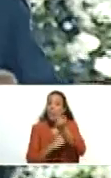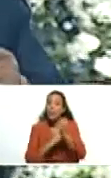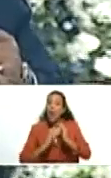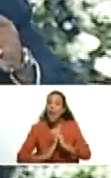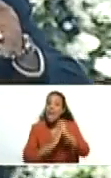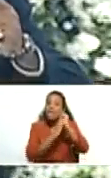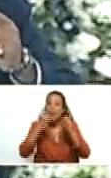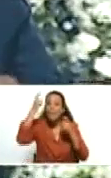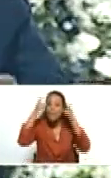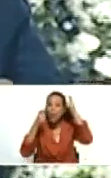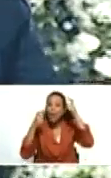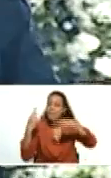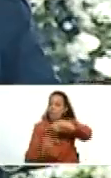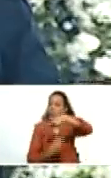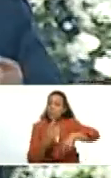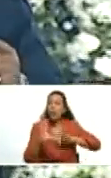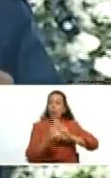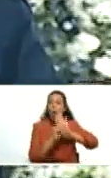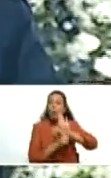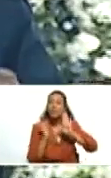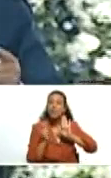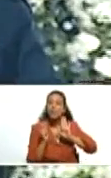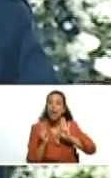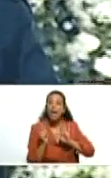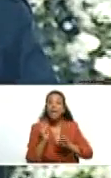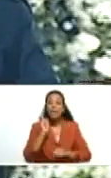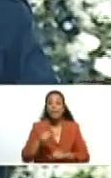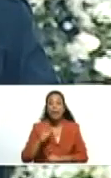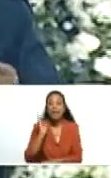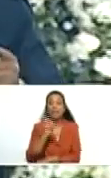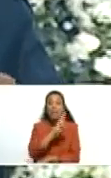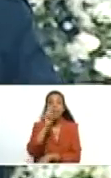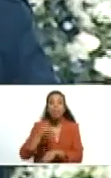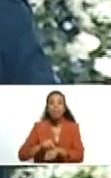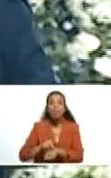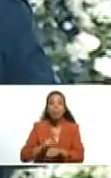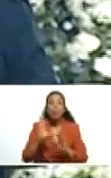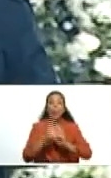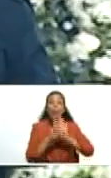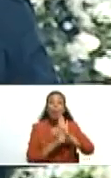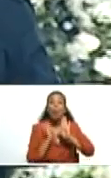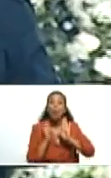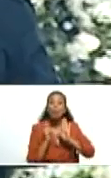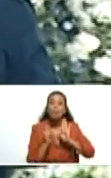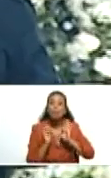del proceso popular constituyente y de la Asamblea Nacional Constituyente.